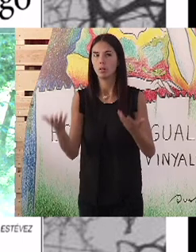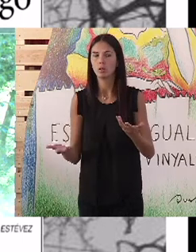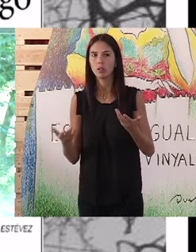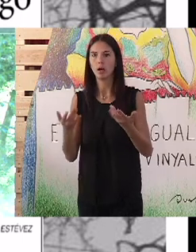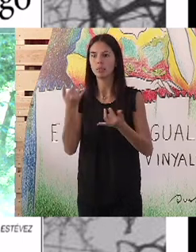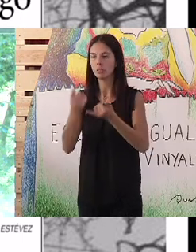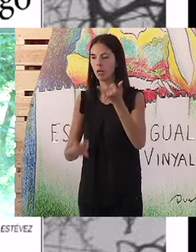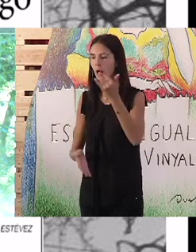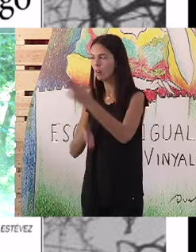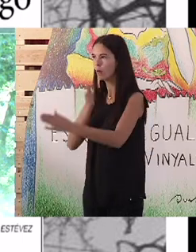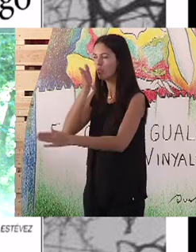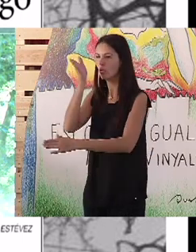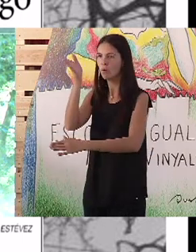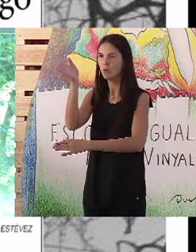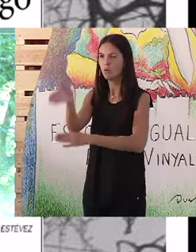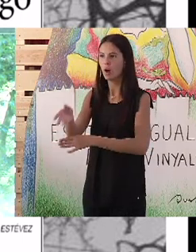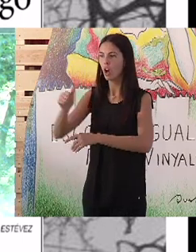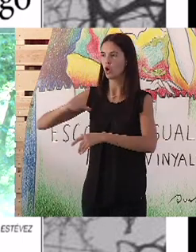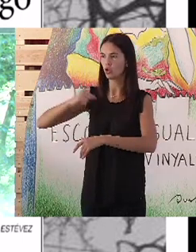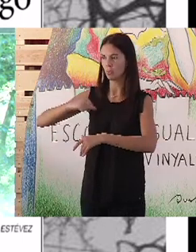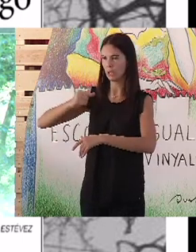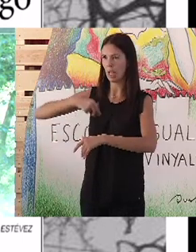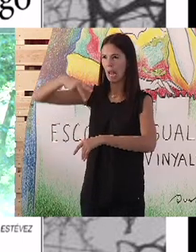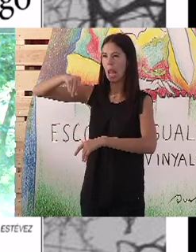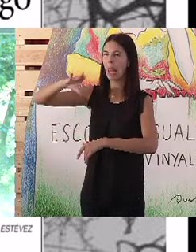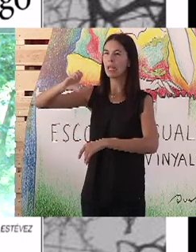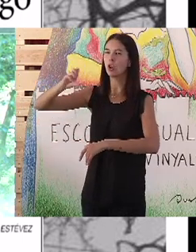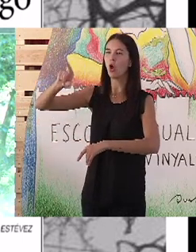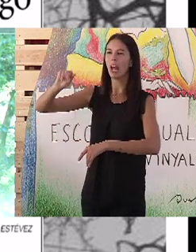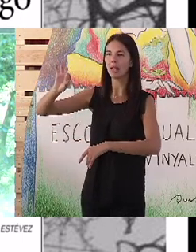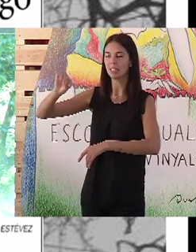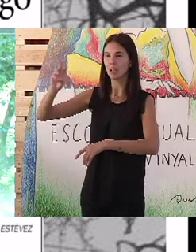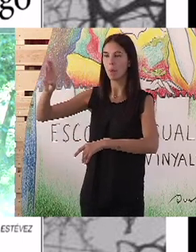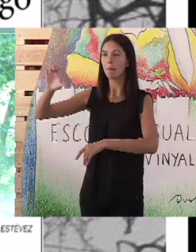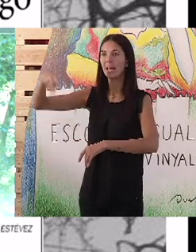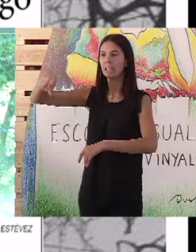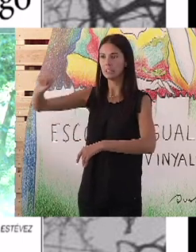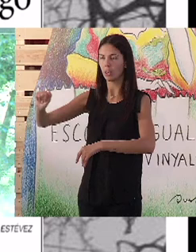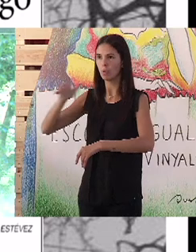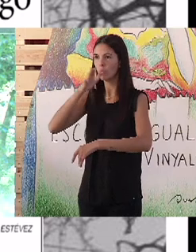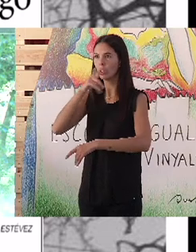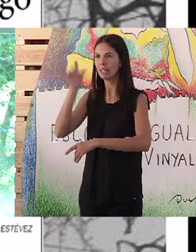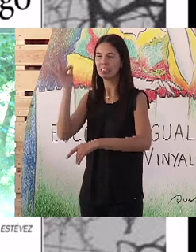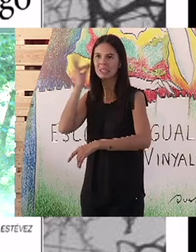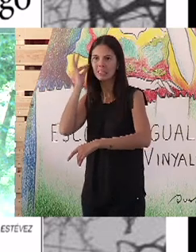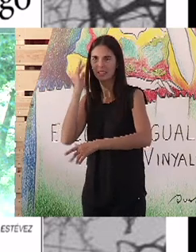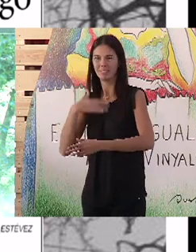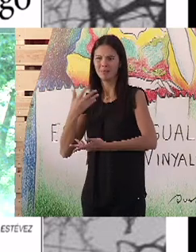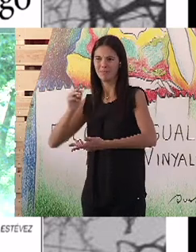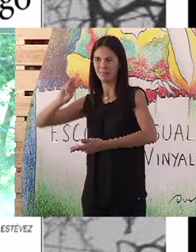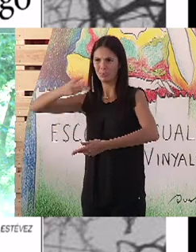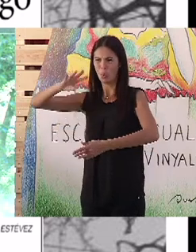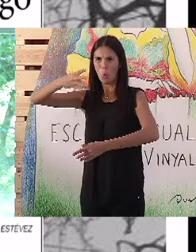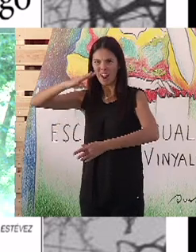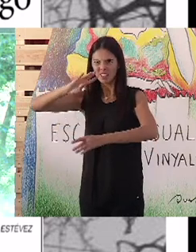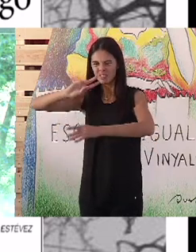se foi visitar a Dara ao hospital, ao Nicolás Peña, onde foi ingresada, porque foi ingresada a un psiquiátrico, porque se iba a tirar dun cuarto